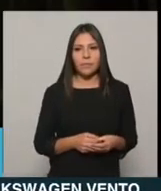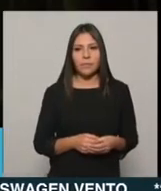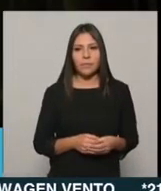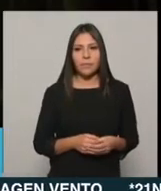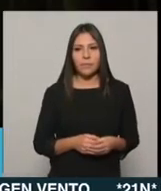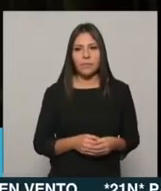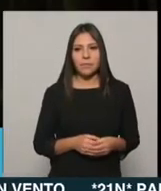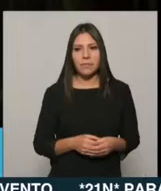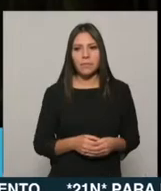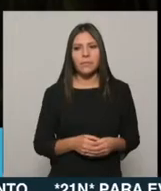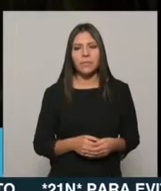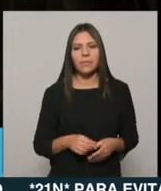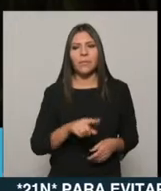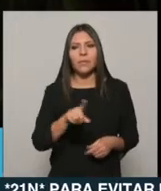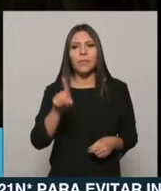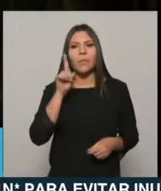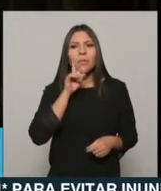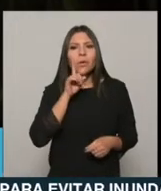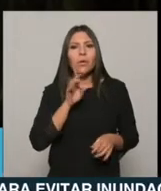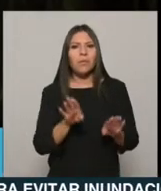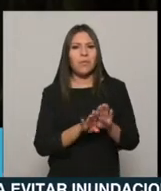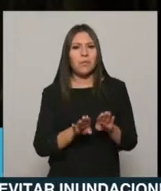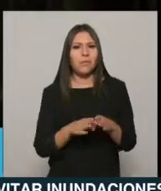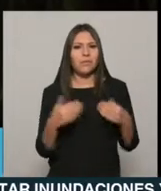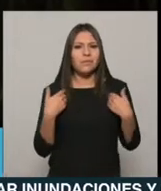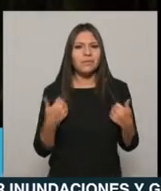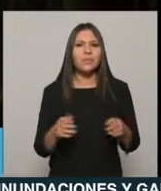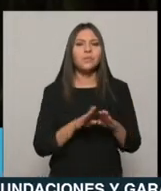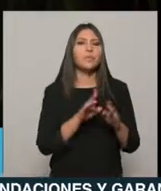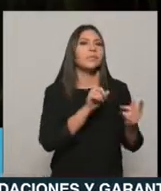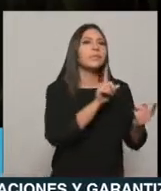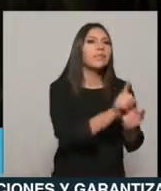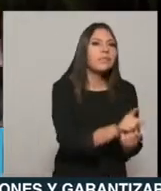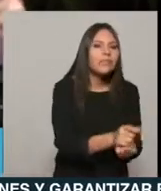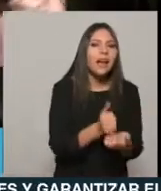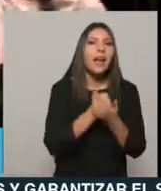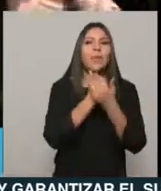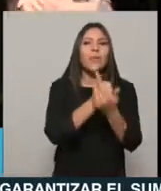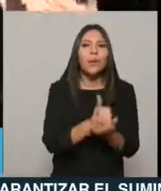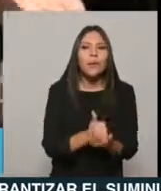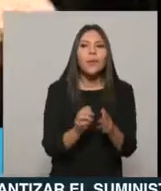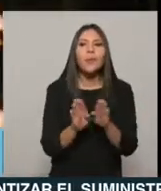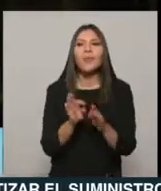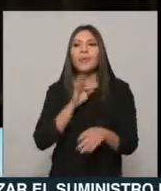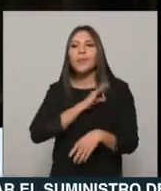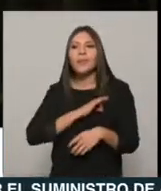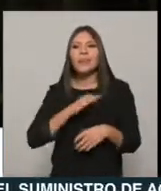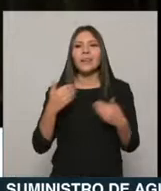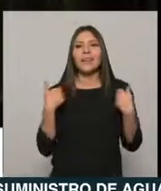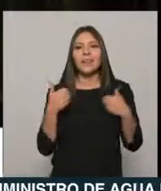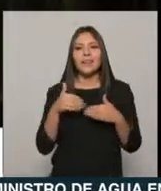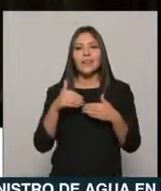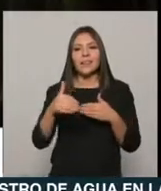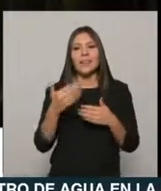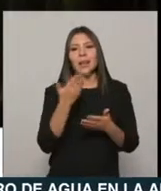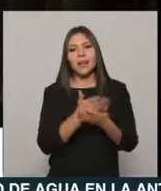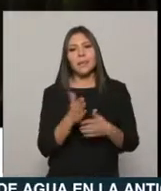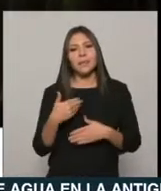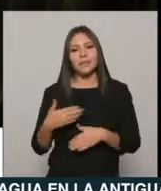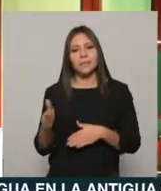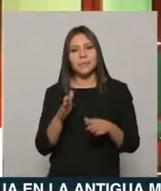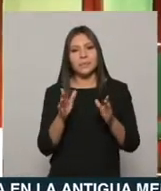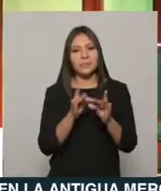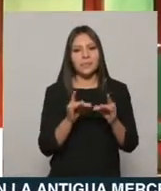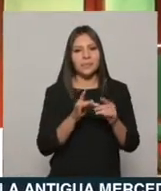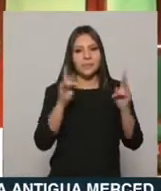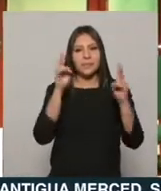de cómo entenderlas, cómo abordarlas, cómo hacerlas felices, cómo entenderlas en sus días. Y hago referencia o un paréntesis en esto porque todos